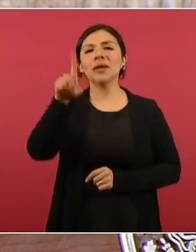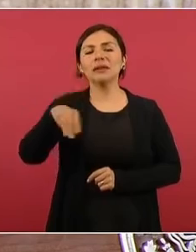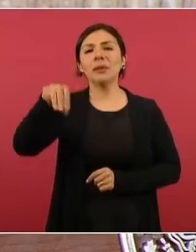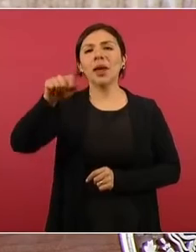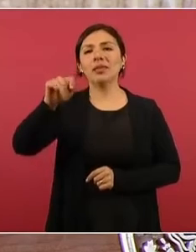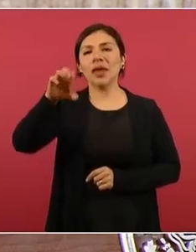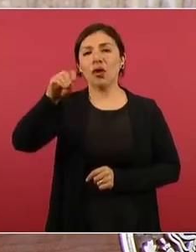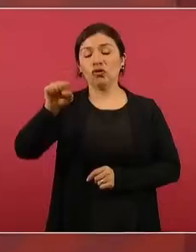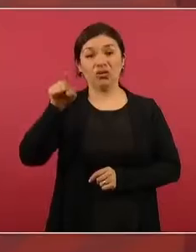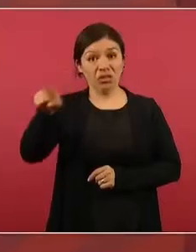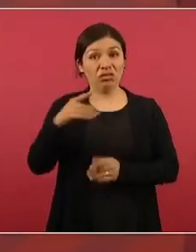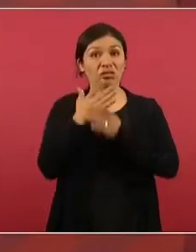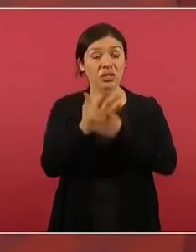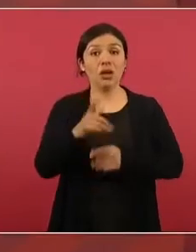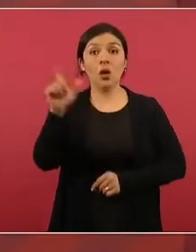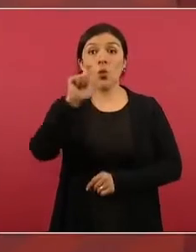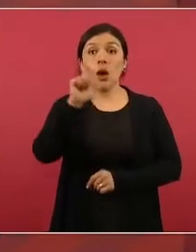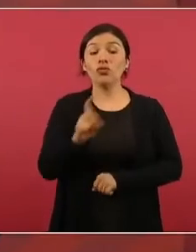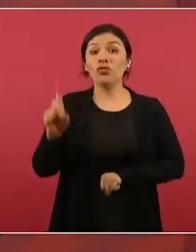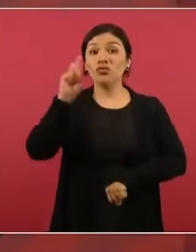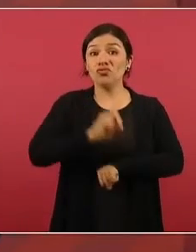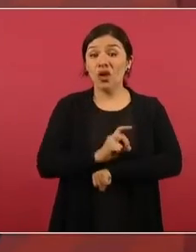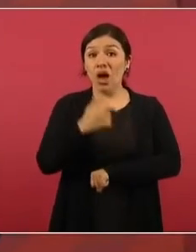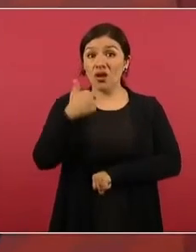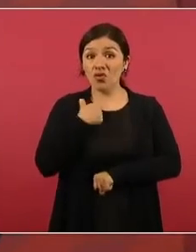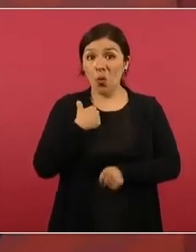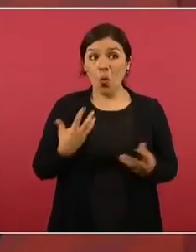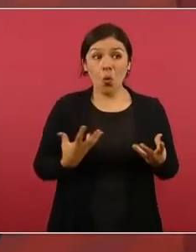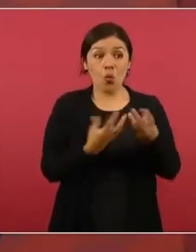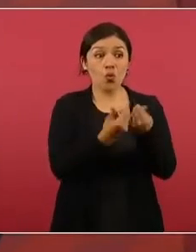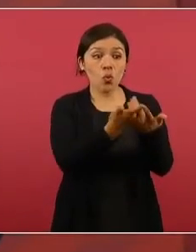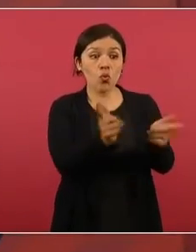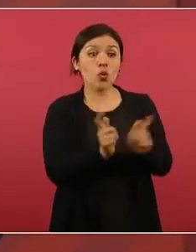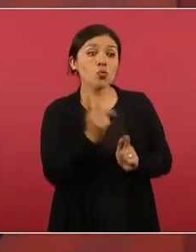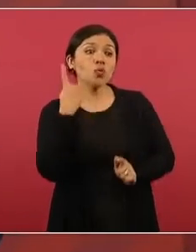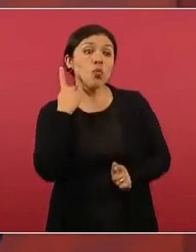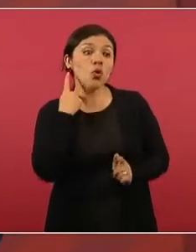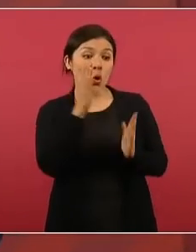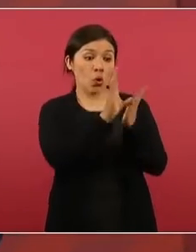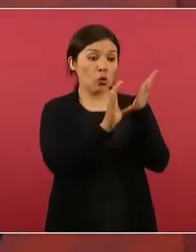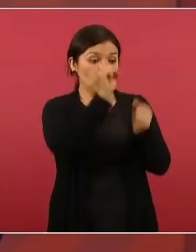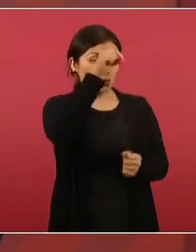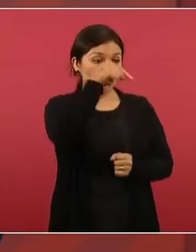que ser de izquierda dentro de la Constitución.